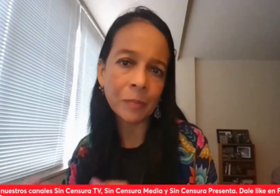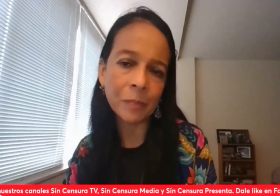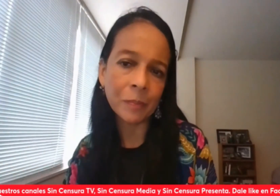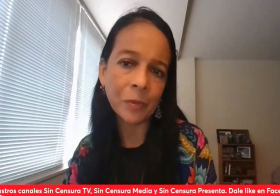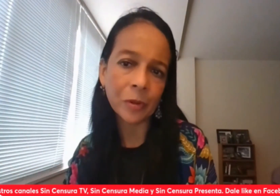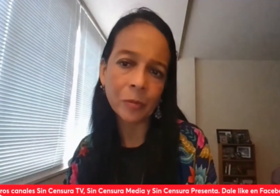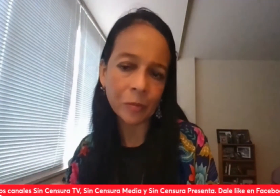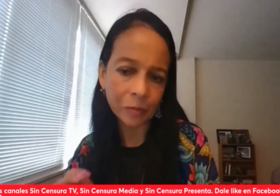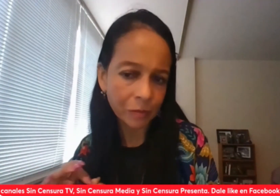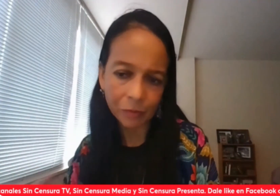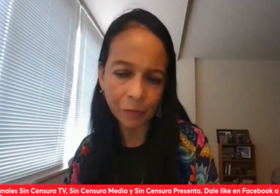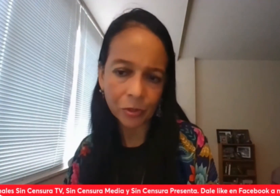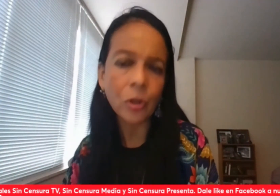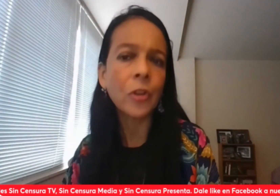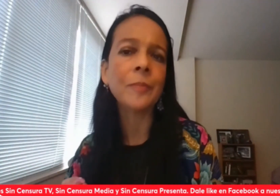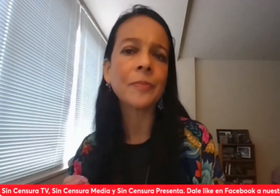por